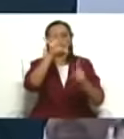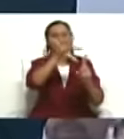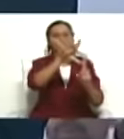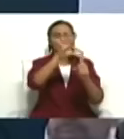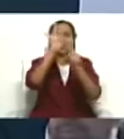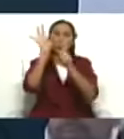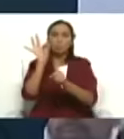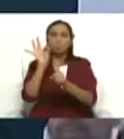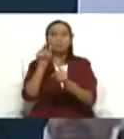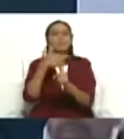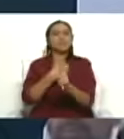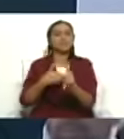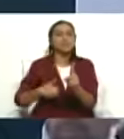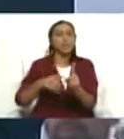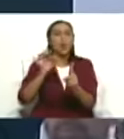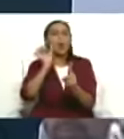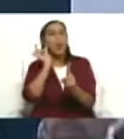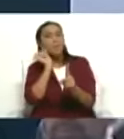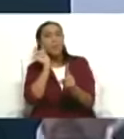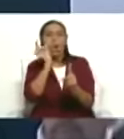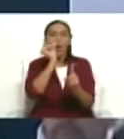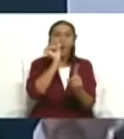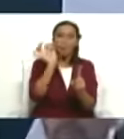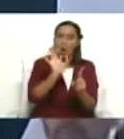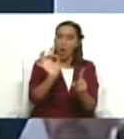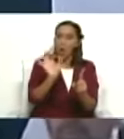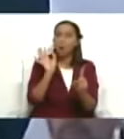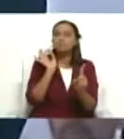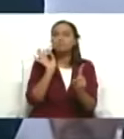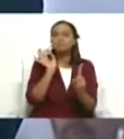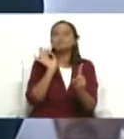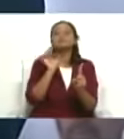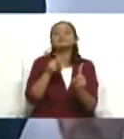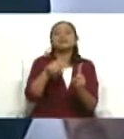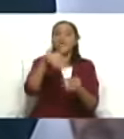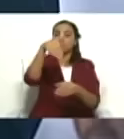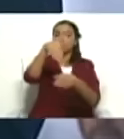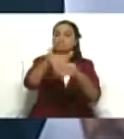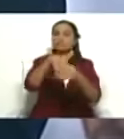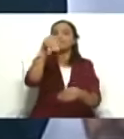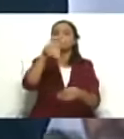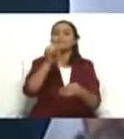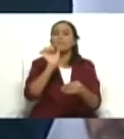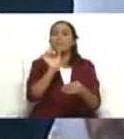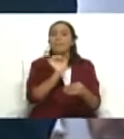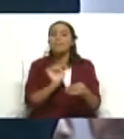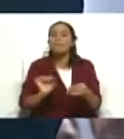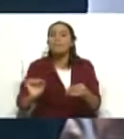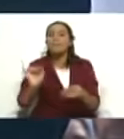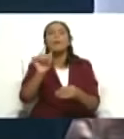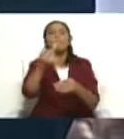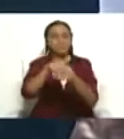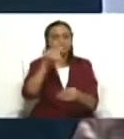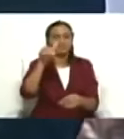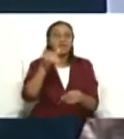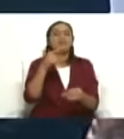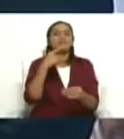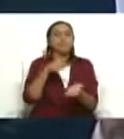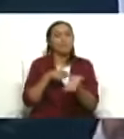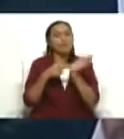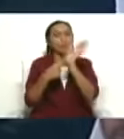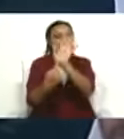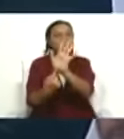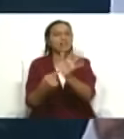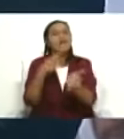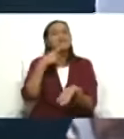su presidente. Y las máquinas de votación dirán la única verdad que podemos respetar, la voz del